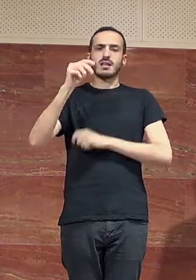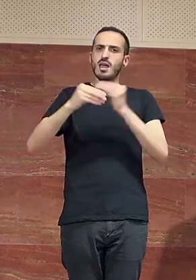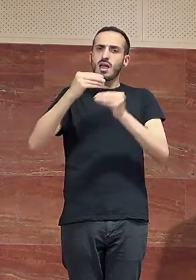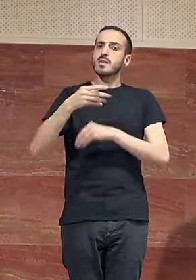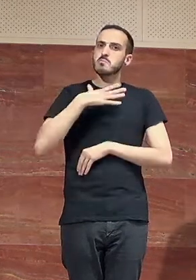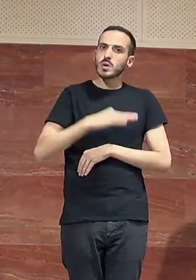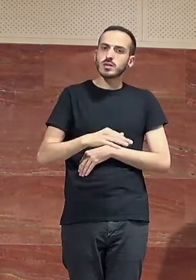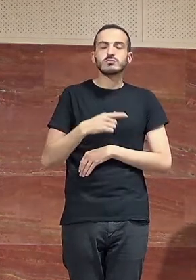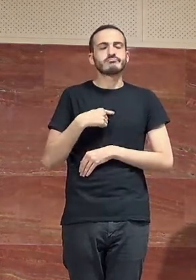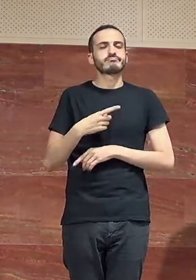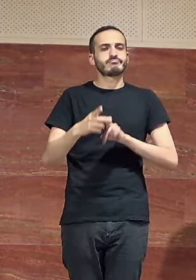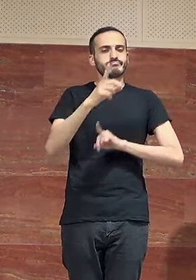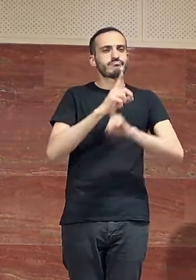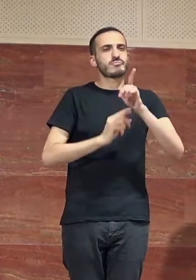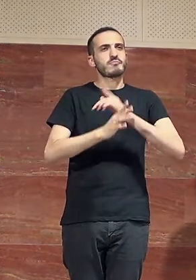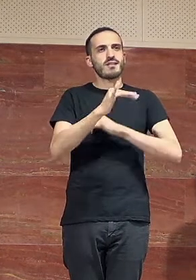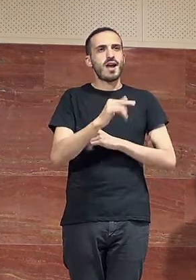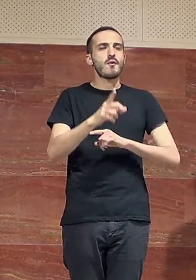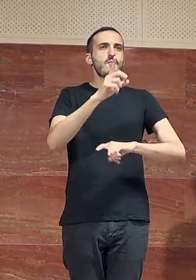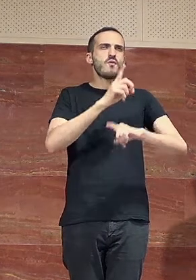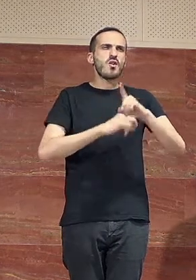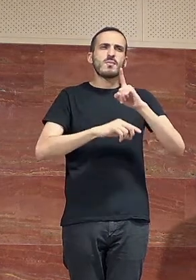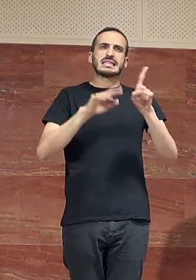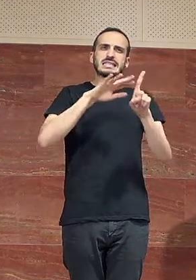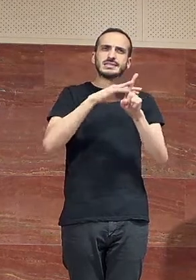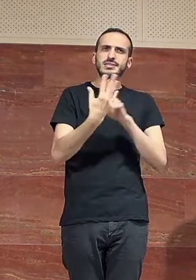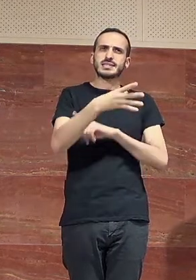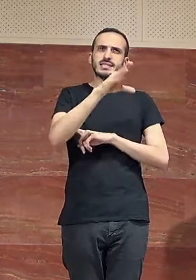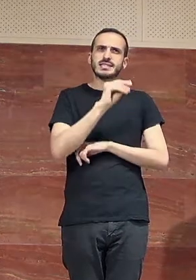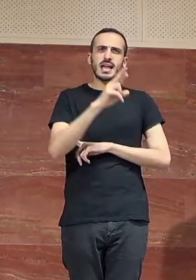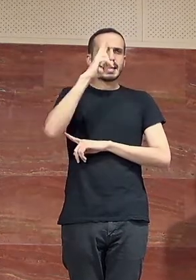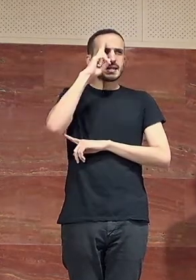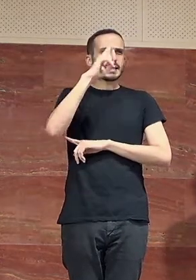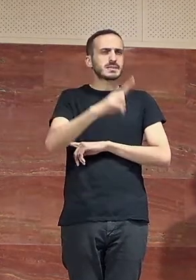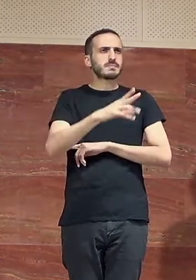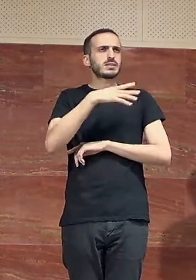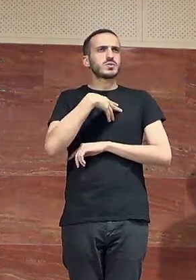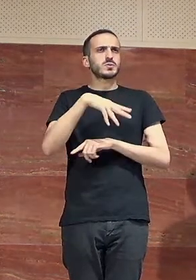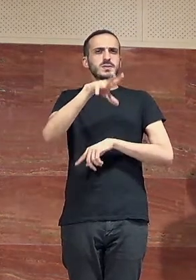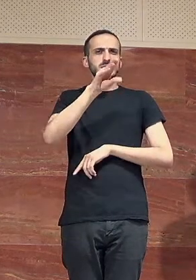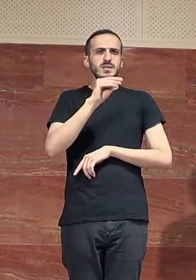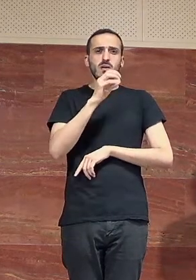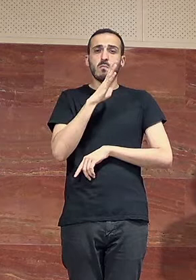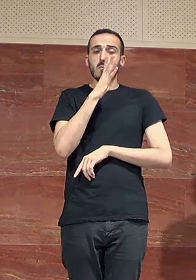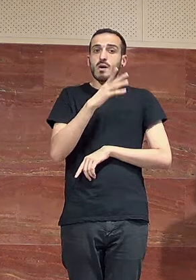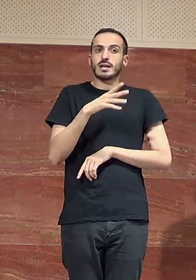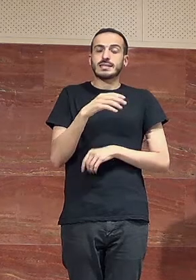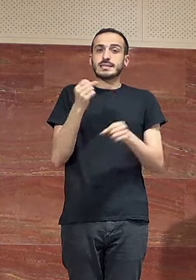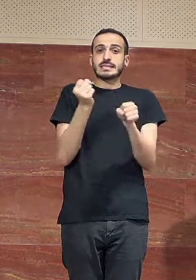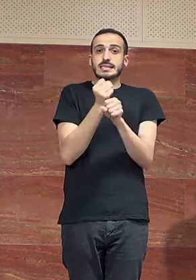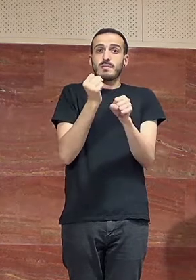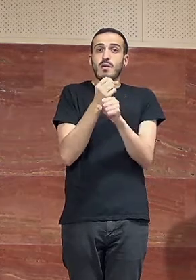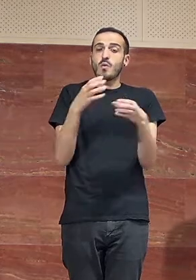educativos, tenemos problemas para entender qué es eso del respeto, porque no nos han educado en el trabajo en equipo, tenemos